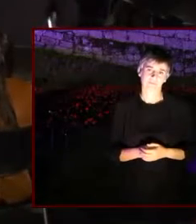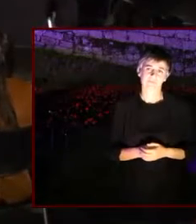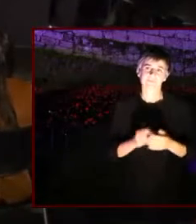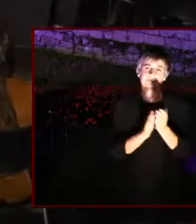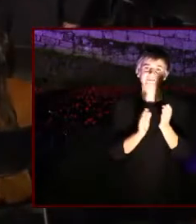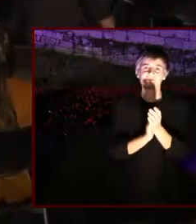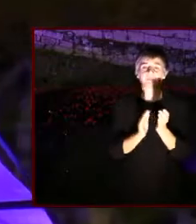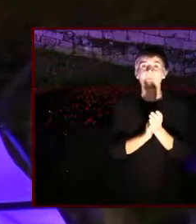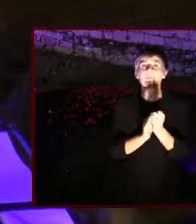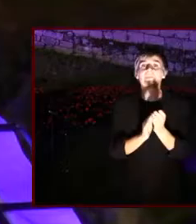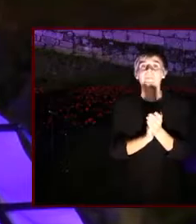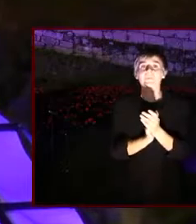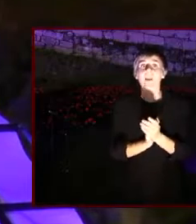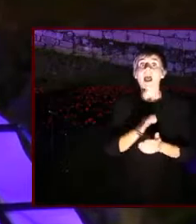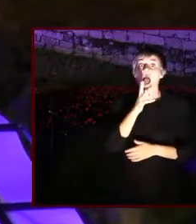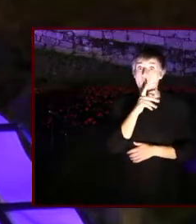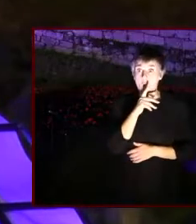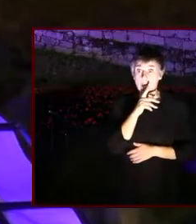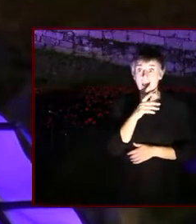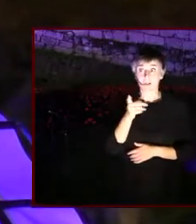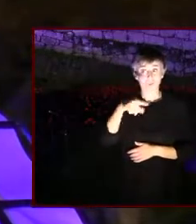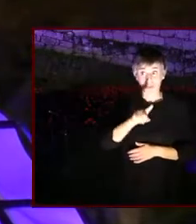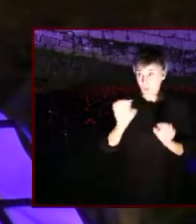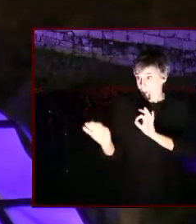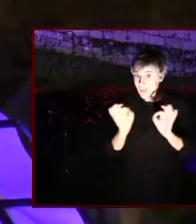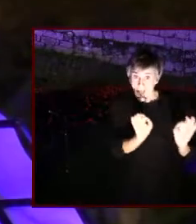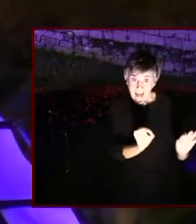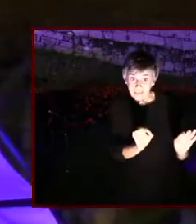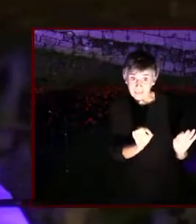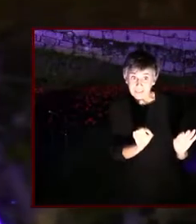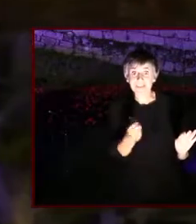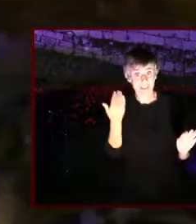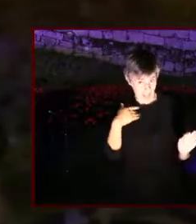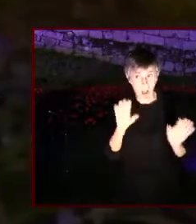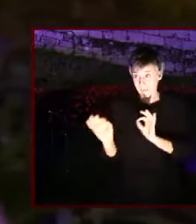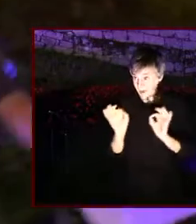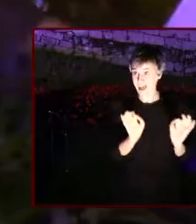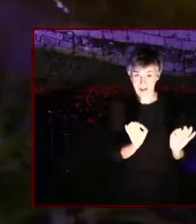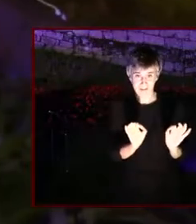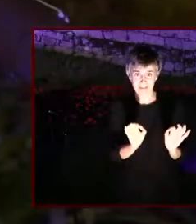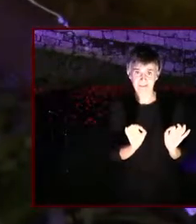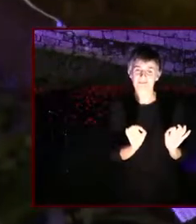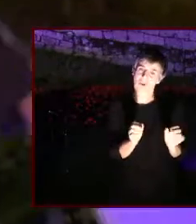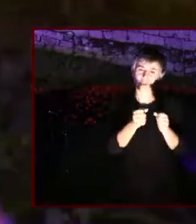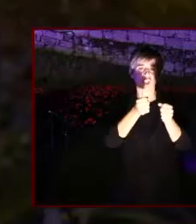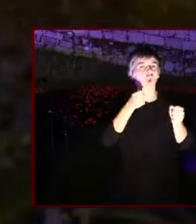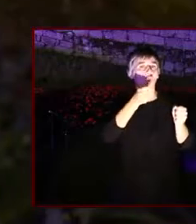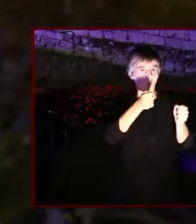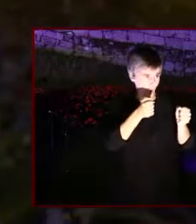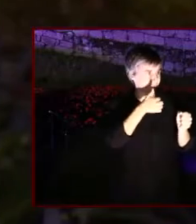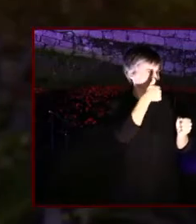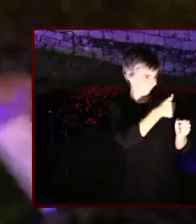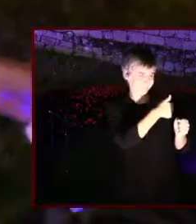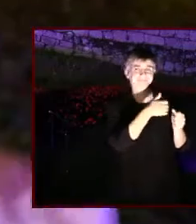E agora... Se estades todas ready? Estades ready? Sí, trombón?